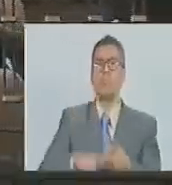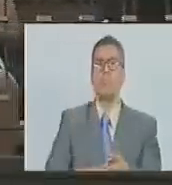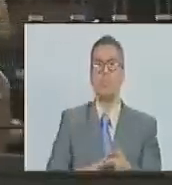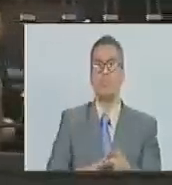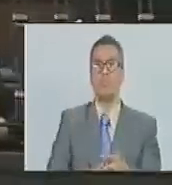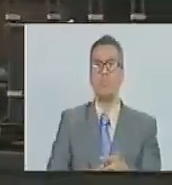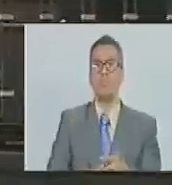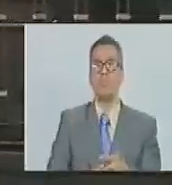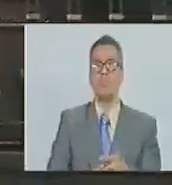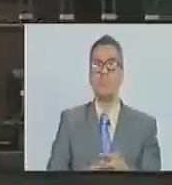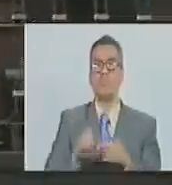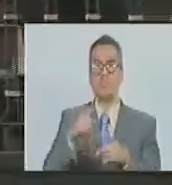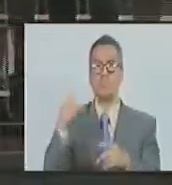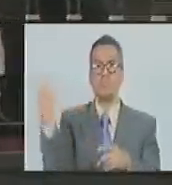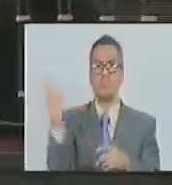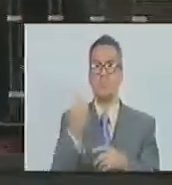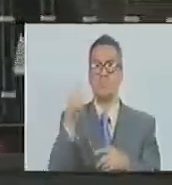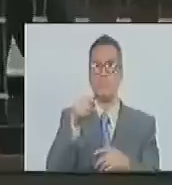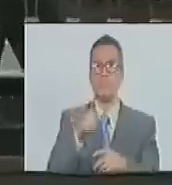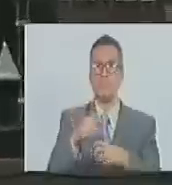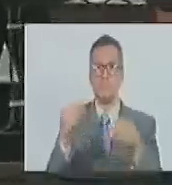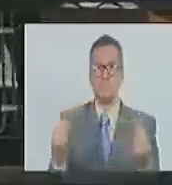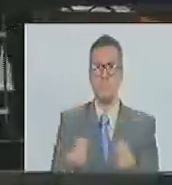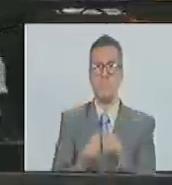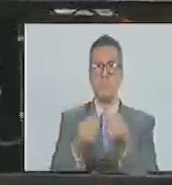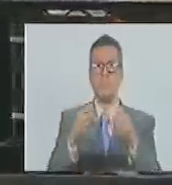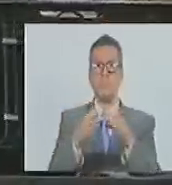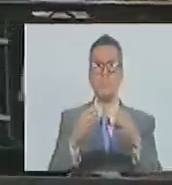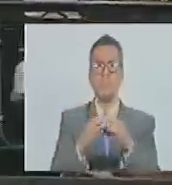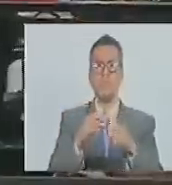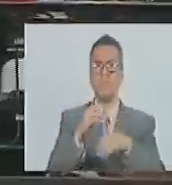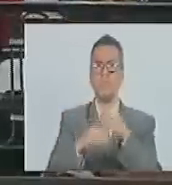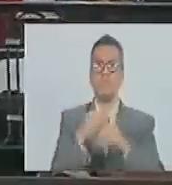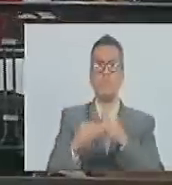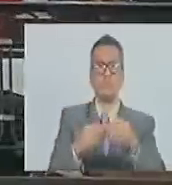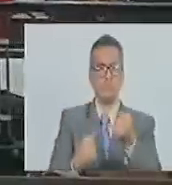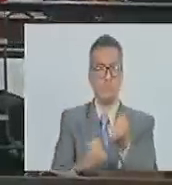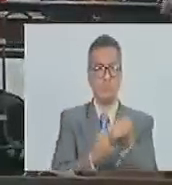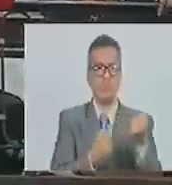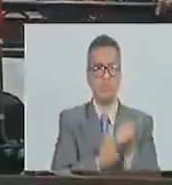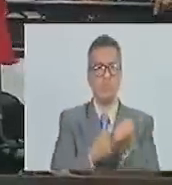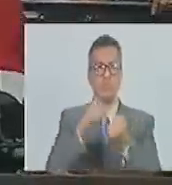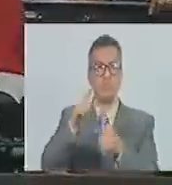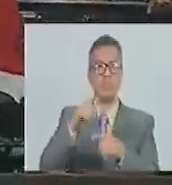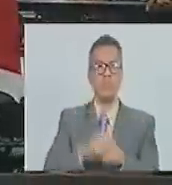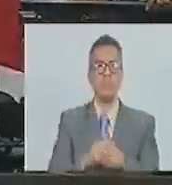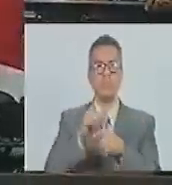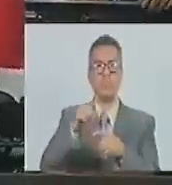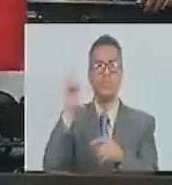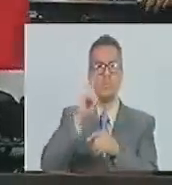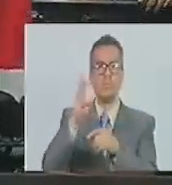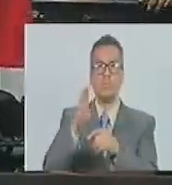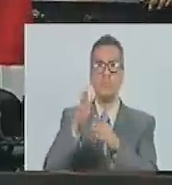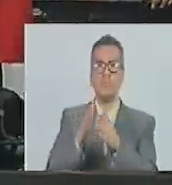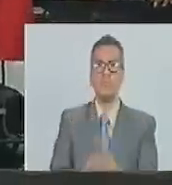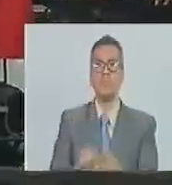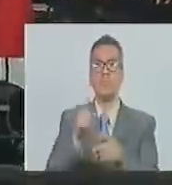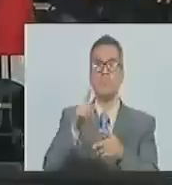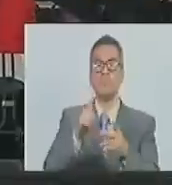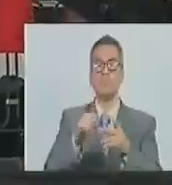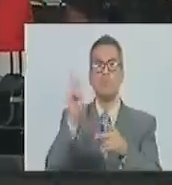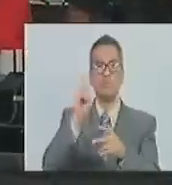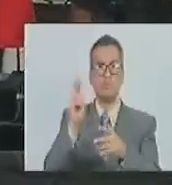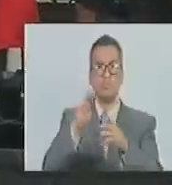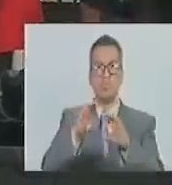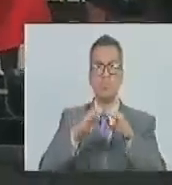que han venido a acompañar los actos de solidaridad de Venezuela y del